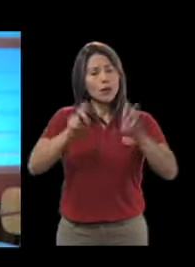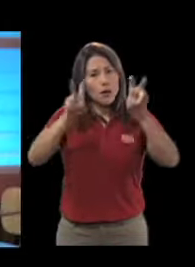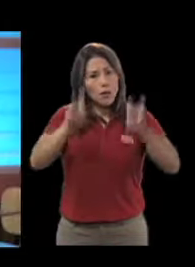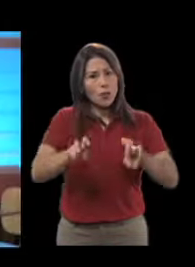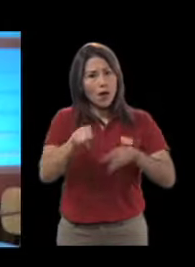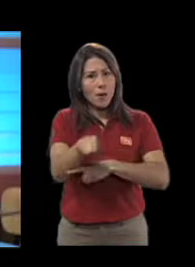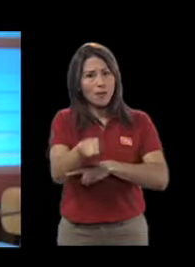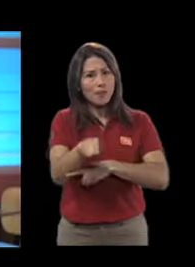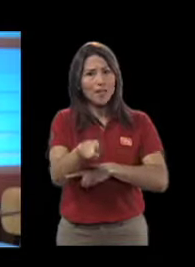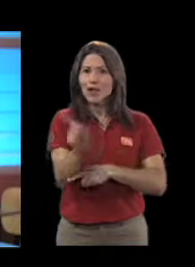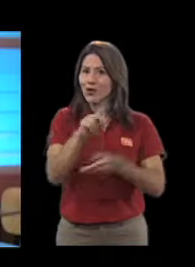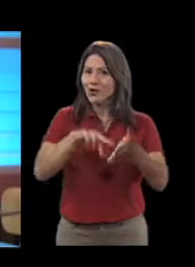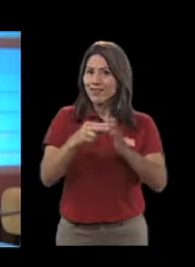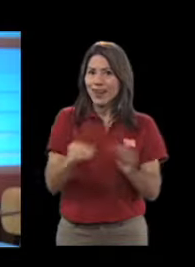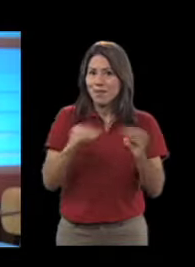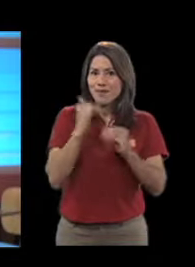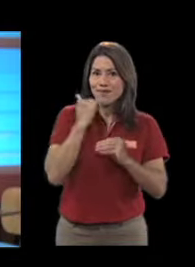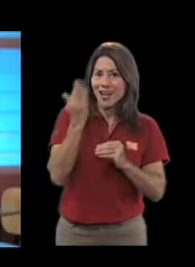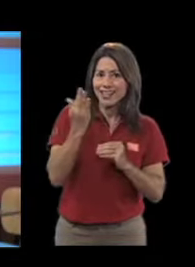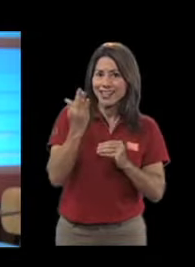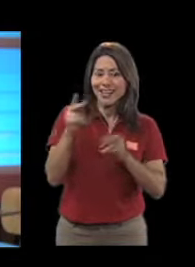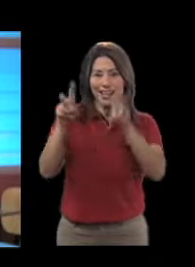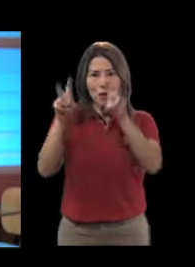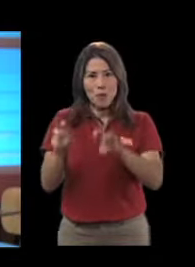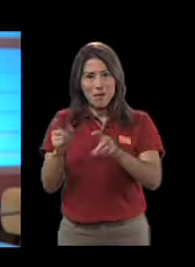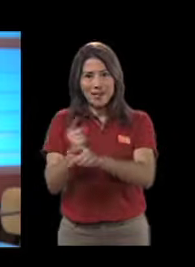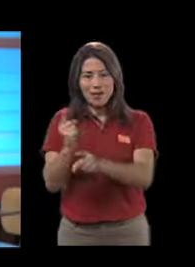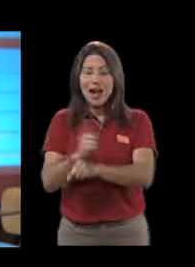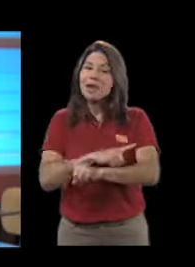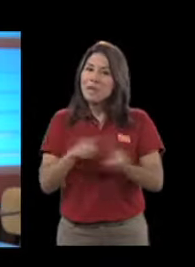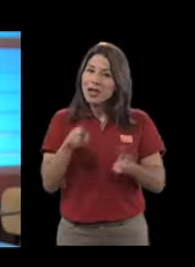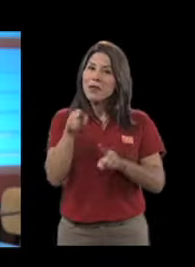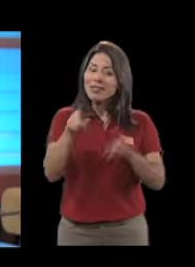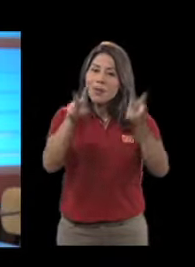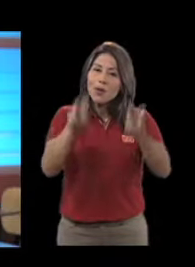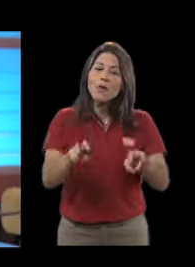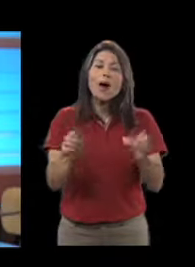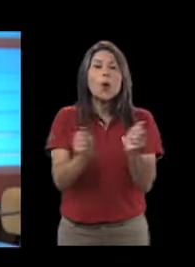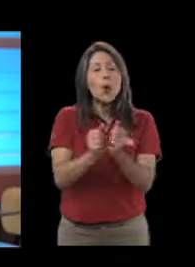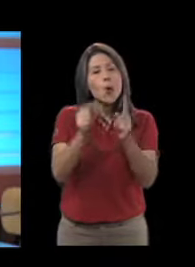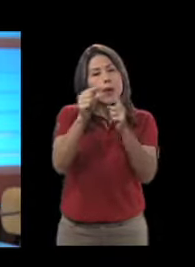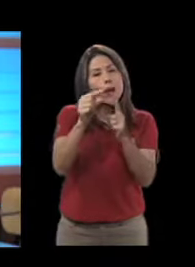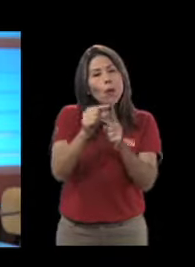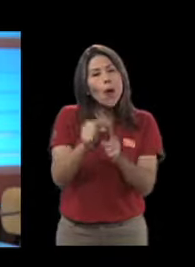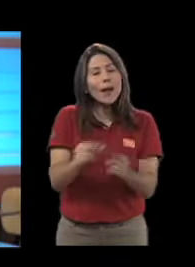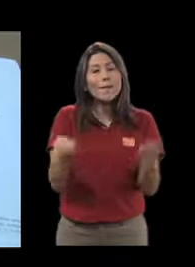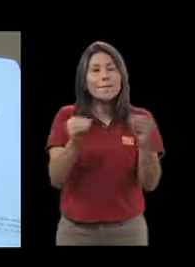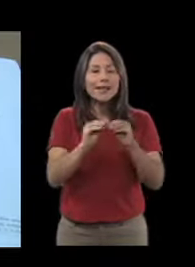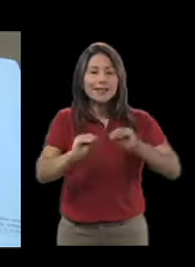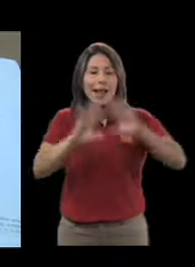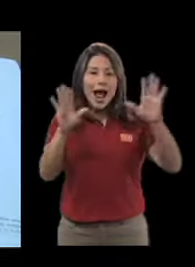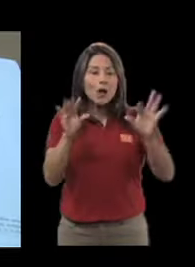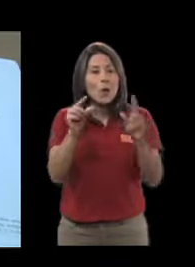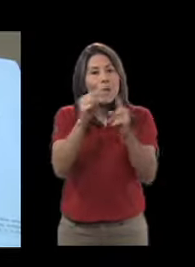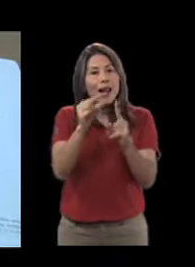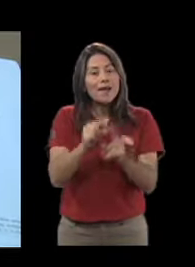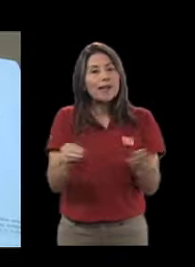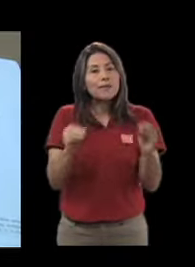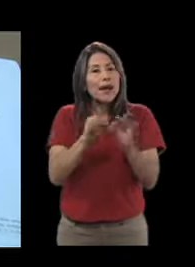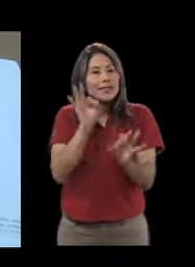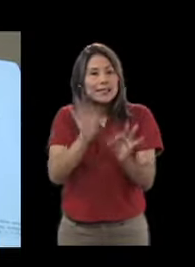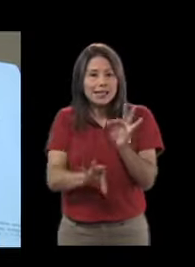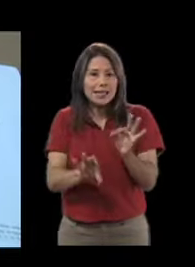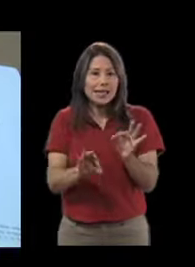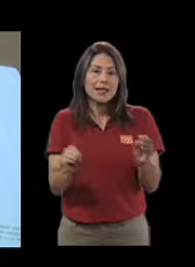que es no más fácil que la prueba regular, pero sí se procura que sea una prueba con un lenguaje más claro, con palabras más sencillas, más de uso común.